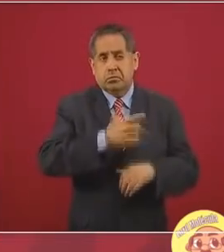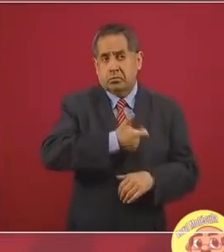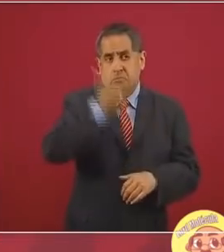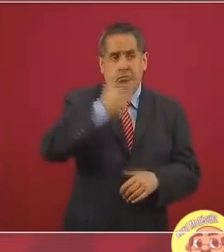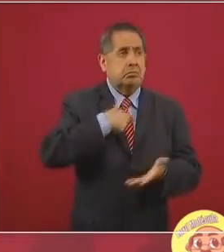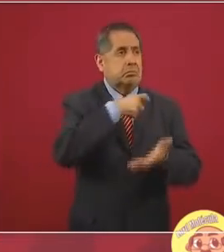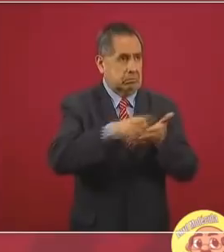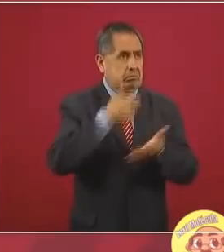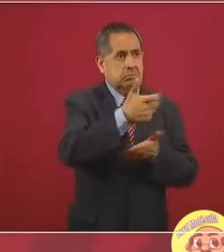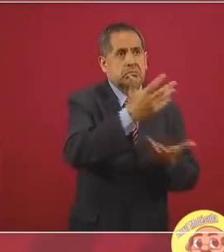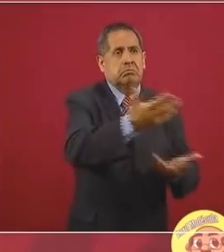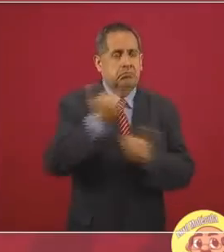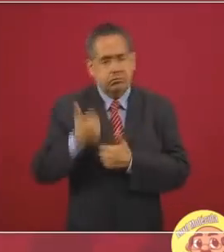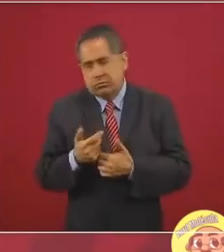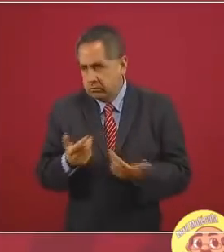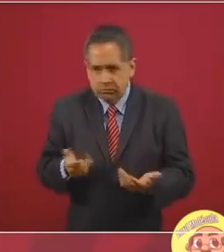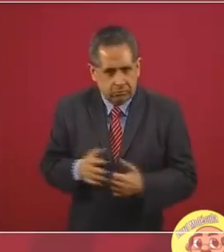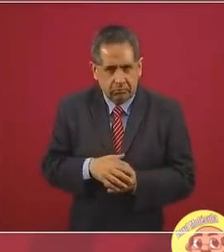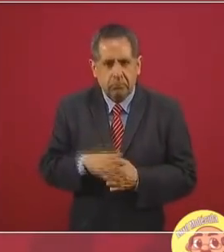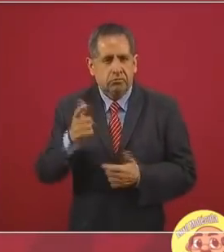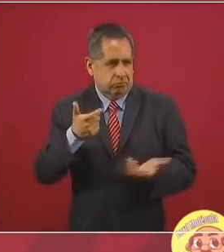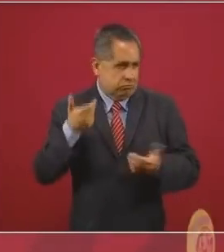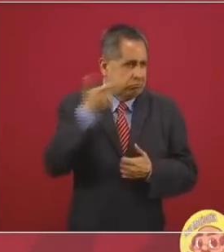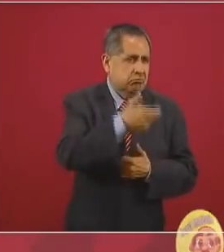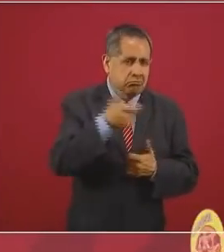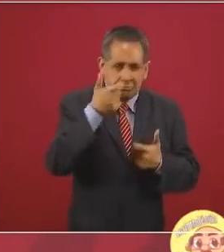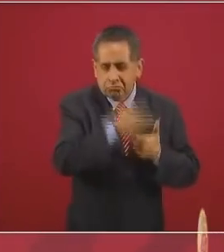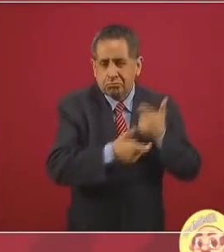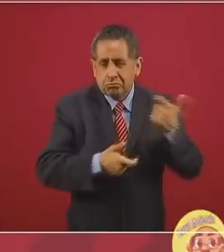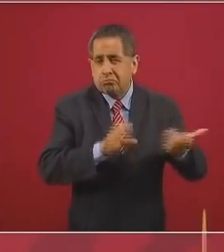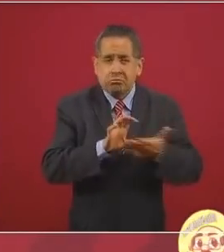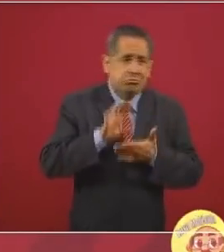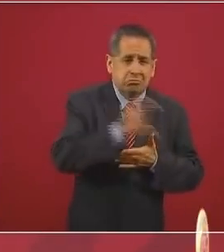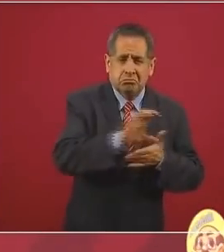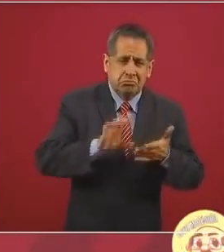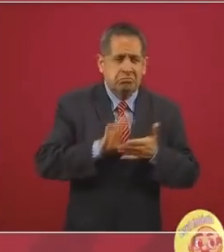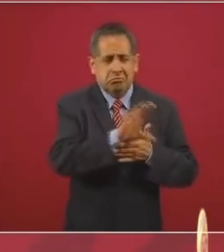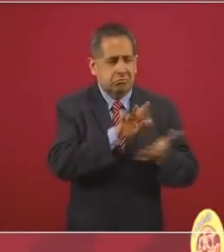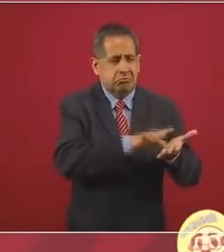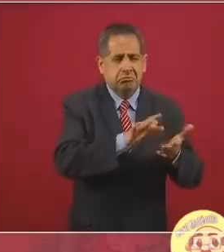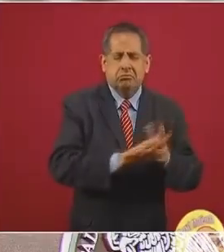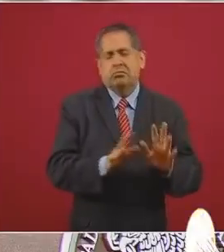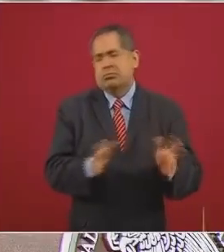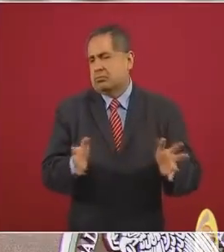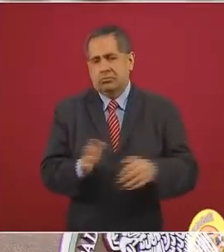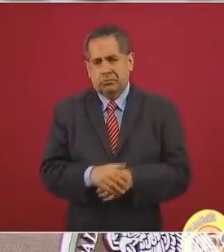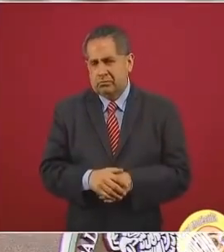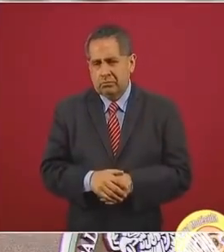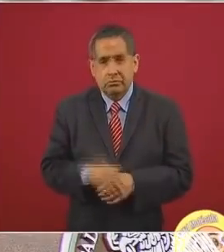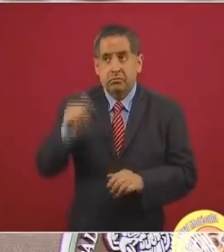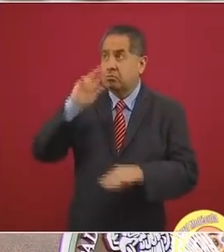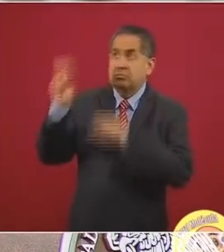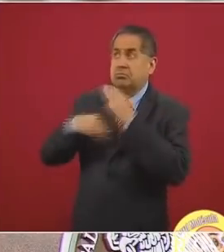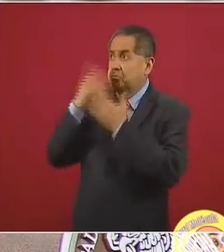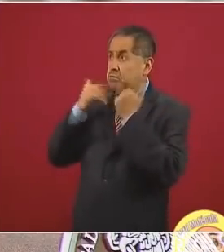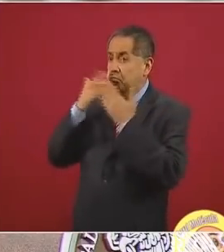elevadísimos, la entrega de subsidios a estas empresas, lo que no sucede en ninguna parte